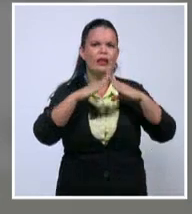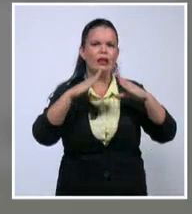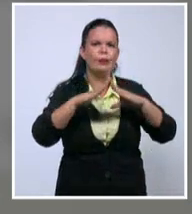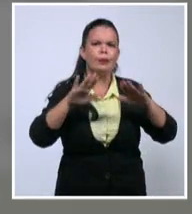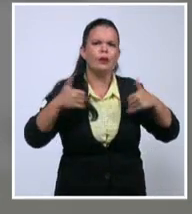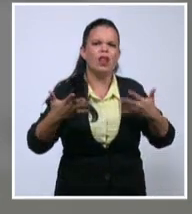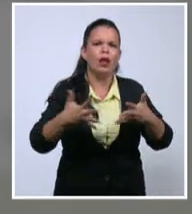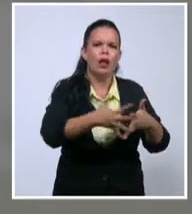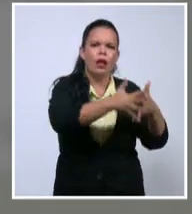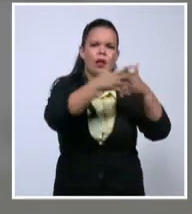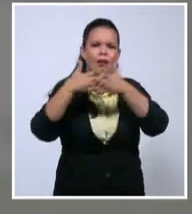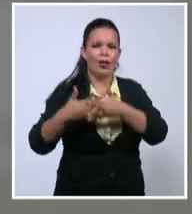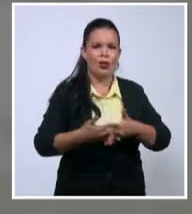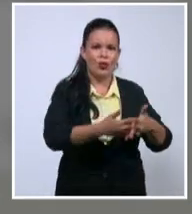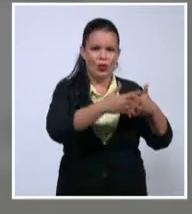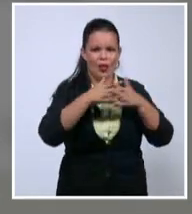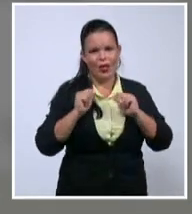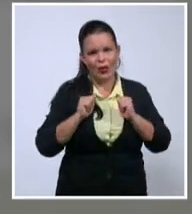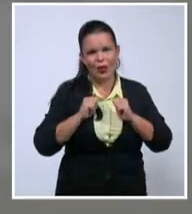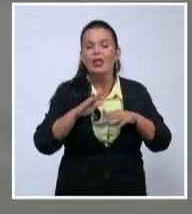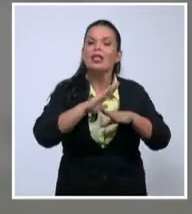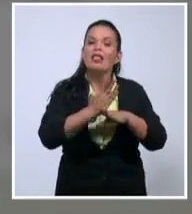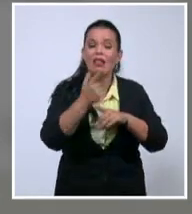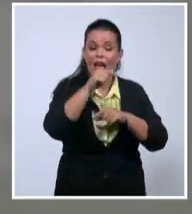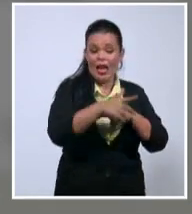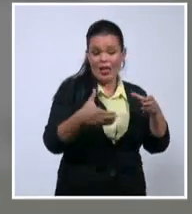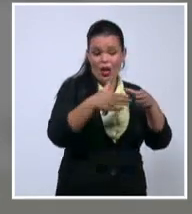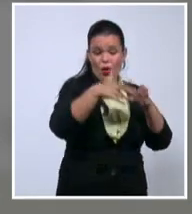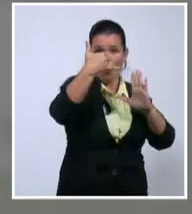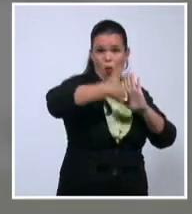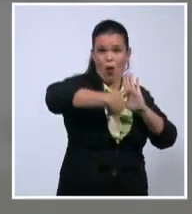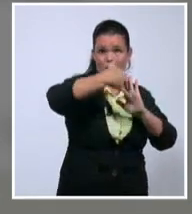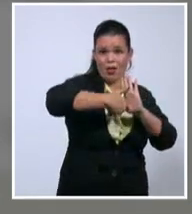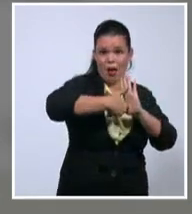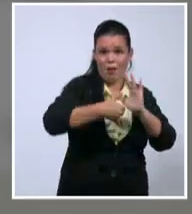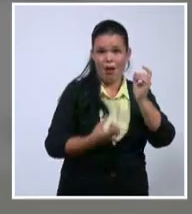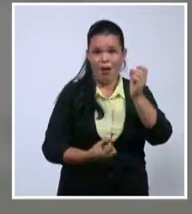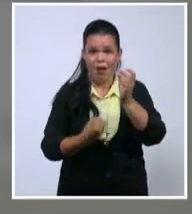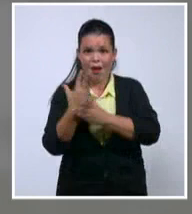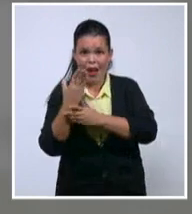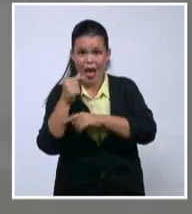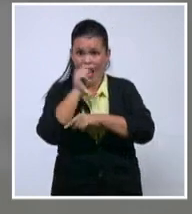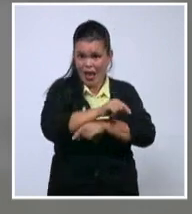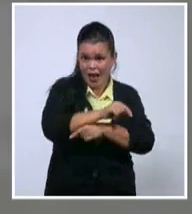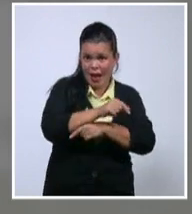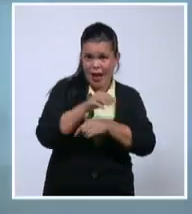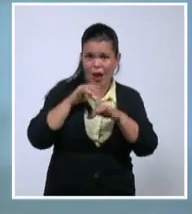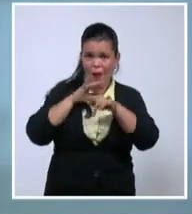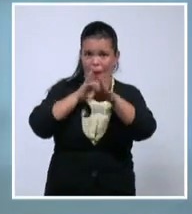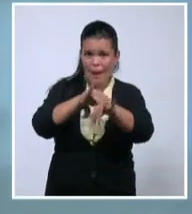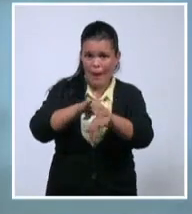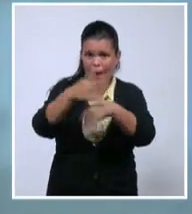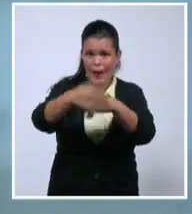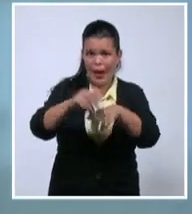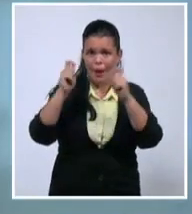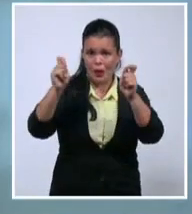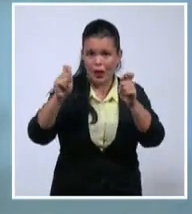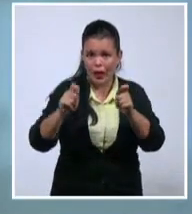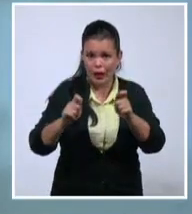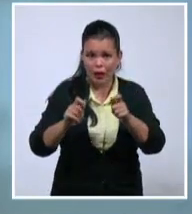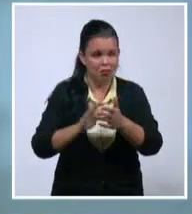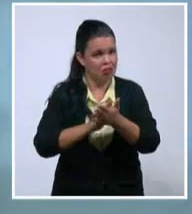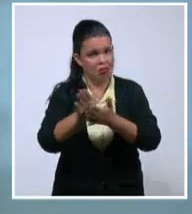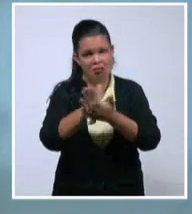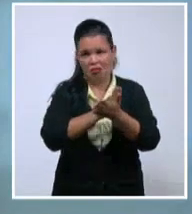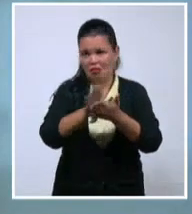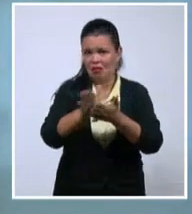para que usted acuda, no están en Cuba. No van a salir a las calles. Por una razón sencilla, porque no están aquí. O sea, ellos convocan desde fuera